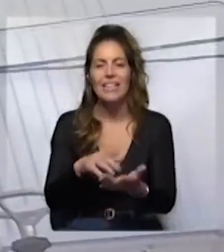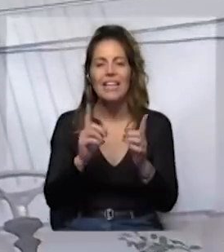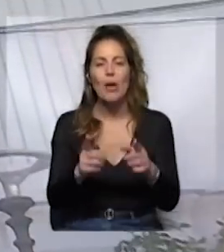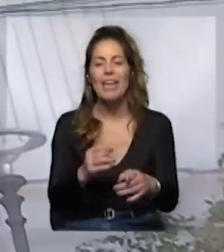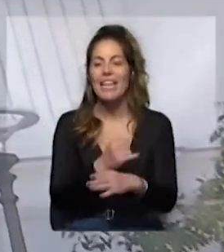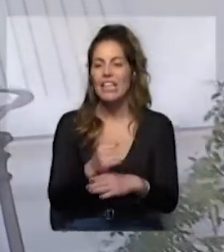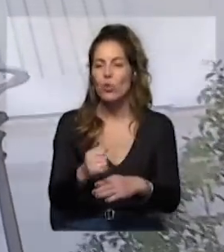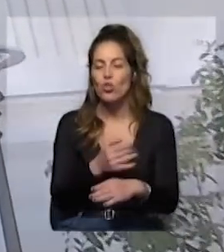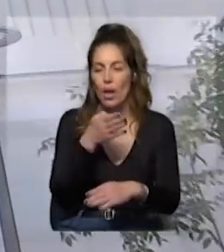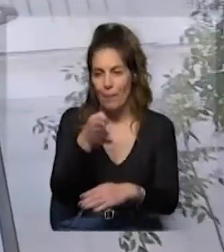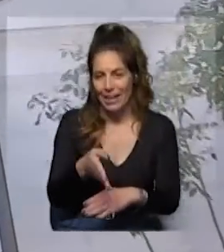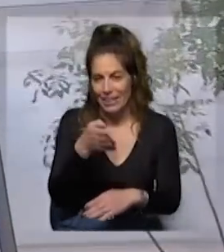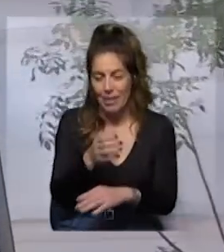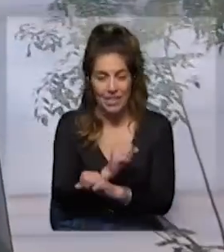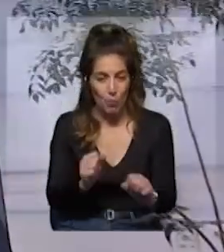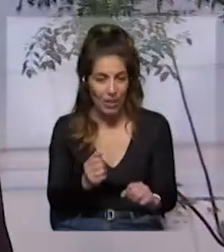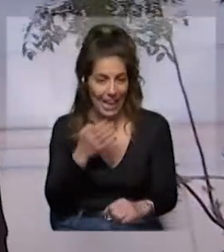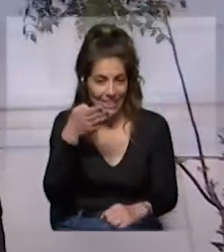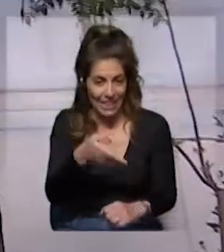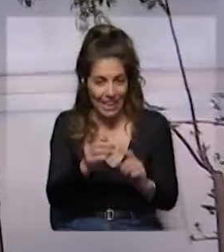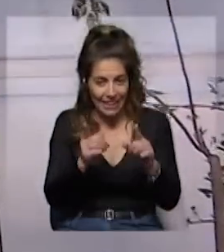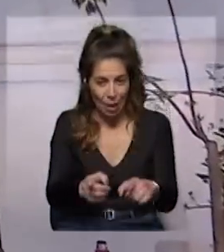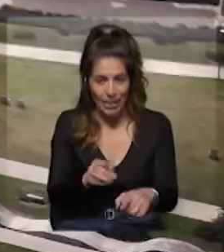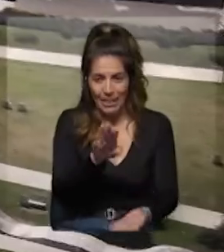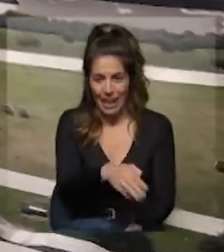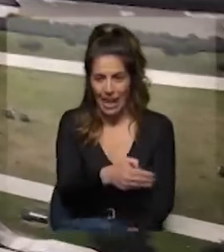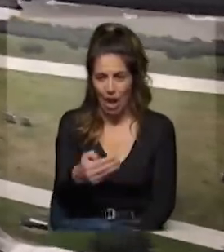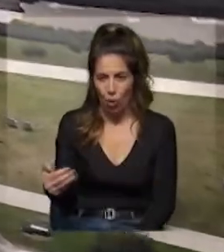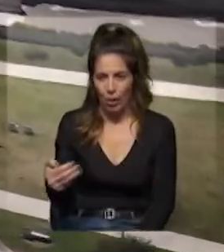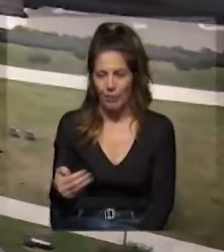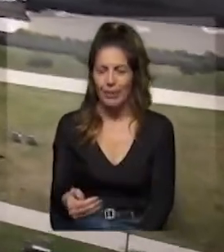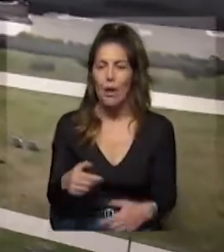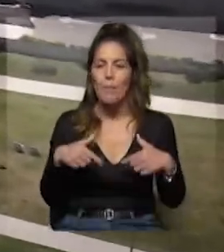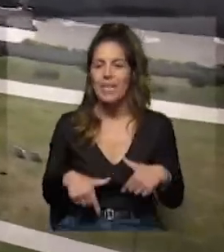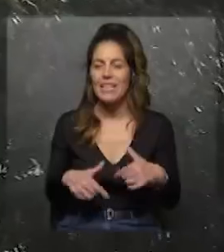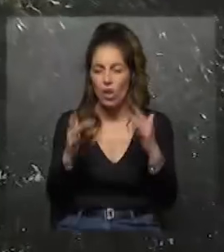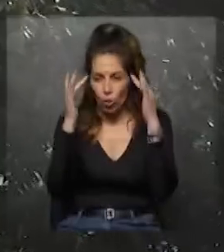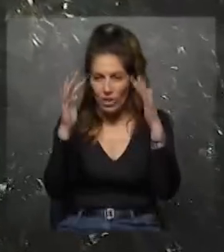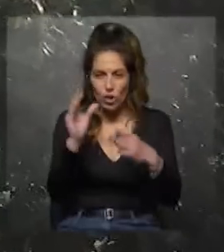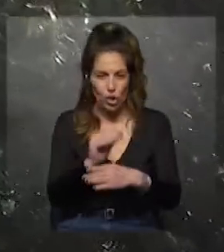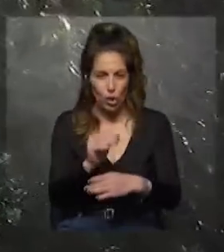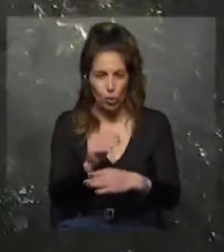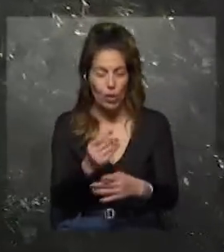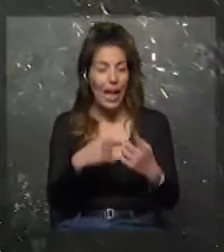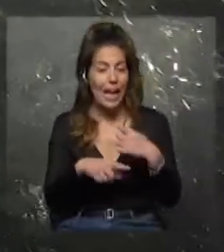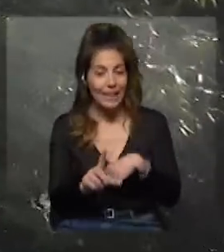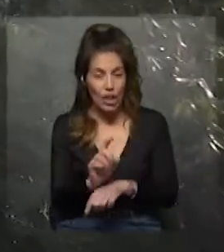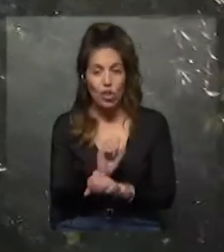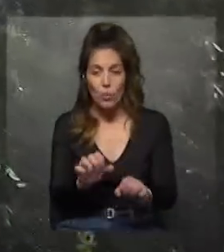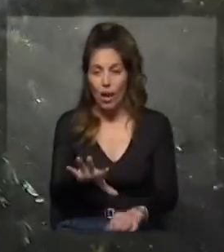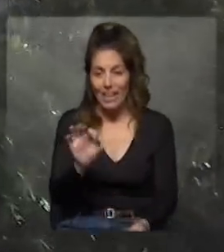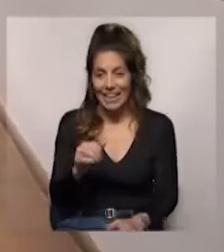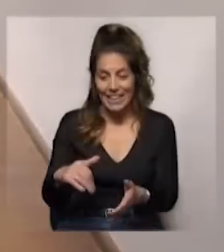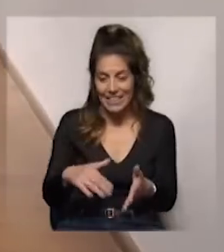instituciones participantes se puede acceder a ella también a través de la página web del Ministerio de Educación y cultura en tanto se pueden elegir